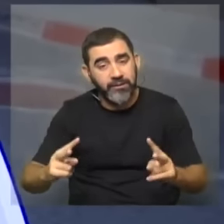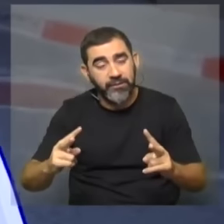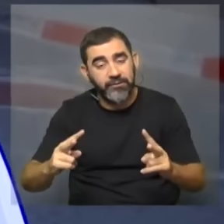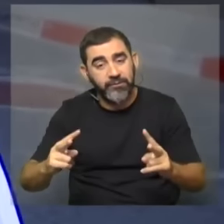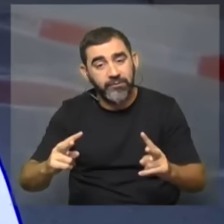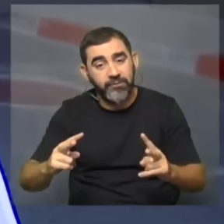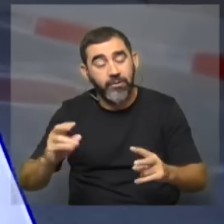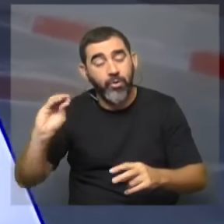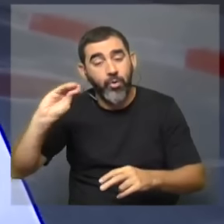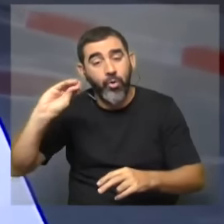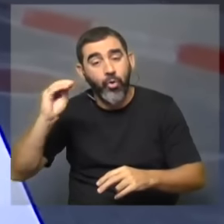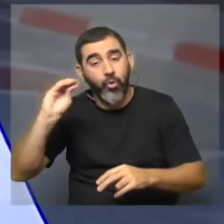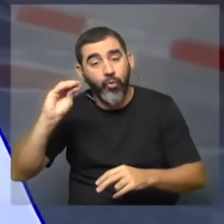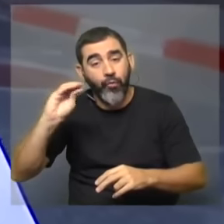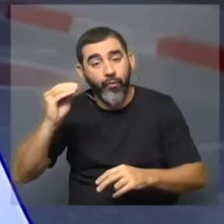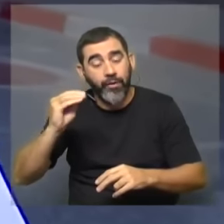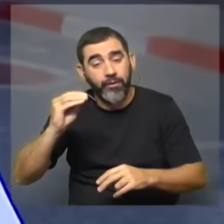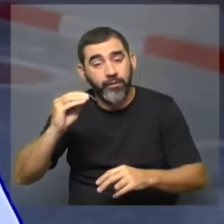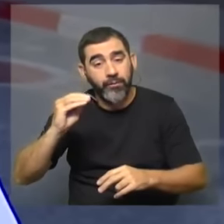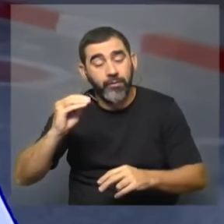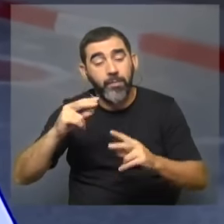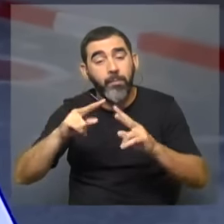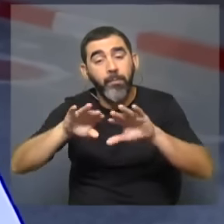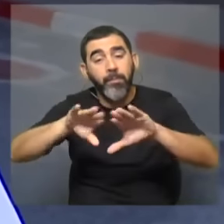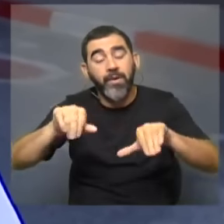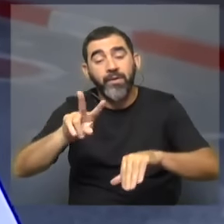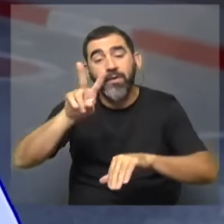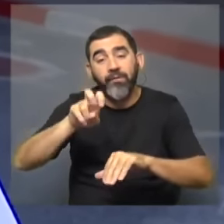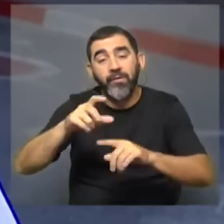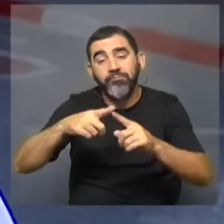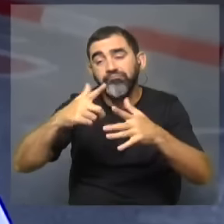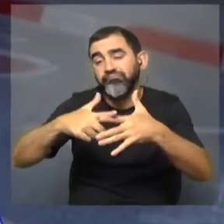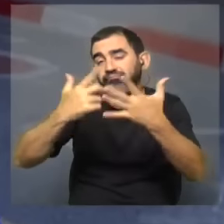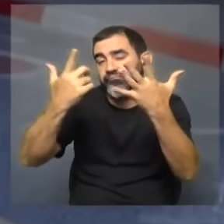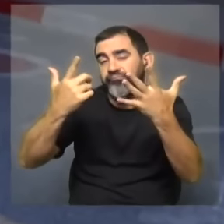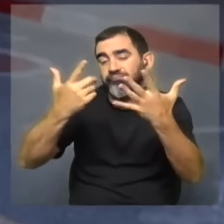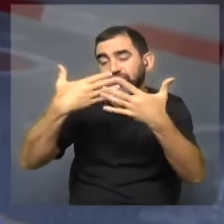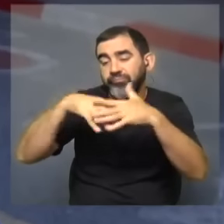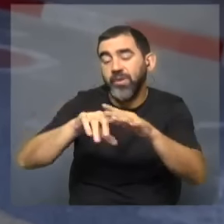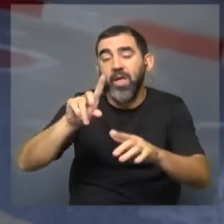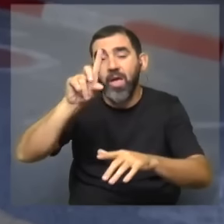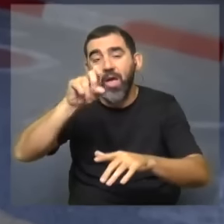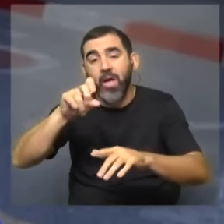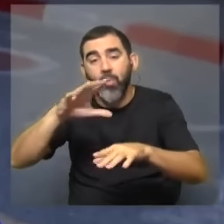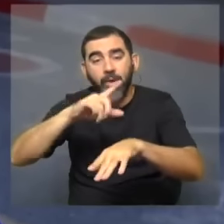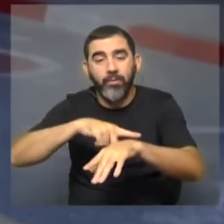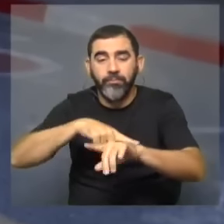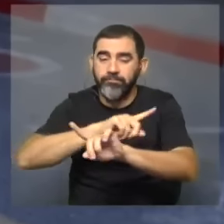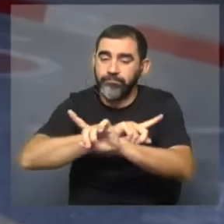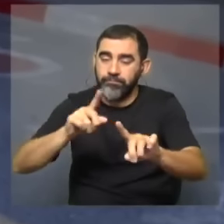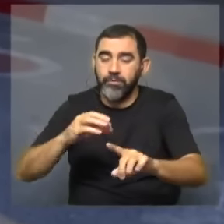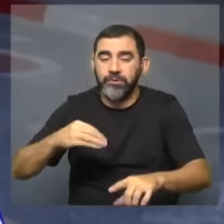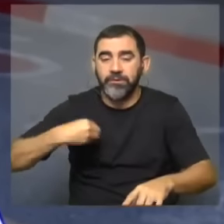eran muchachos en el caso de playa verde estaban haciendo una celebración se introdujeron en aguas en horas que no había servicio de